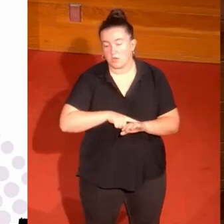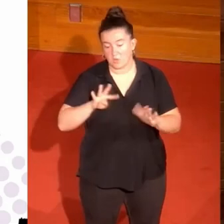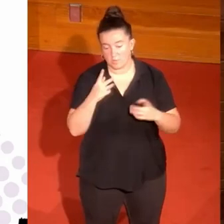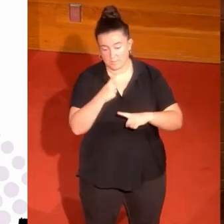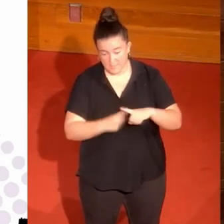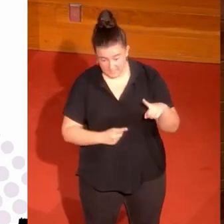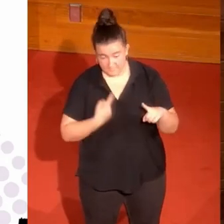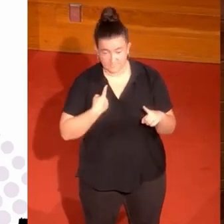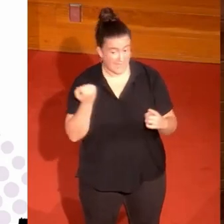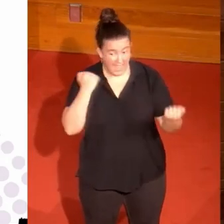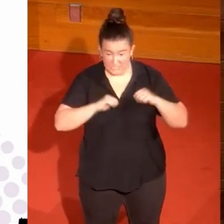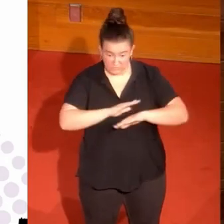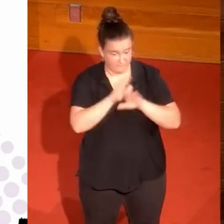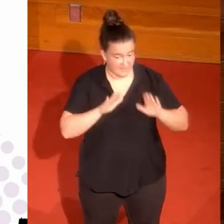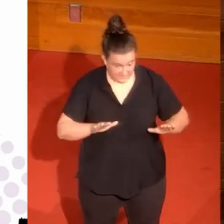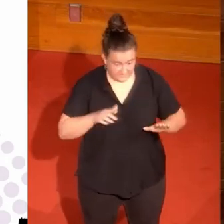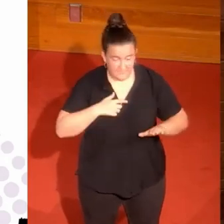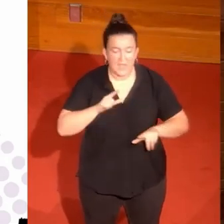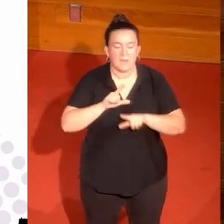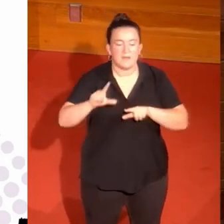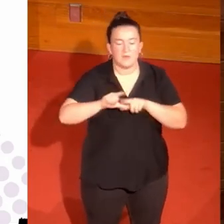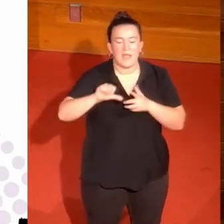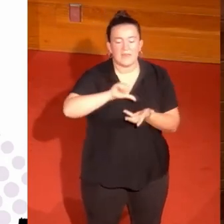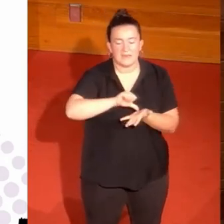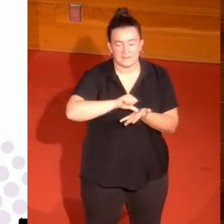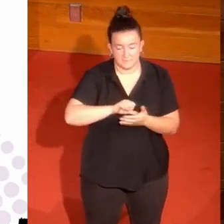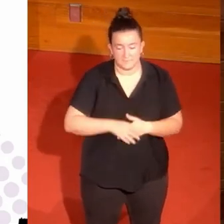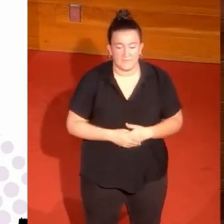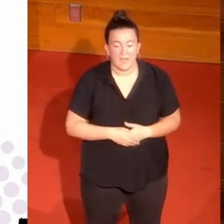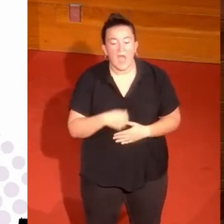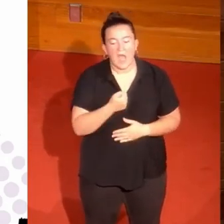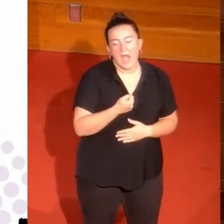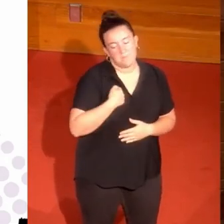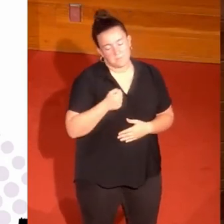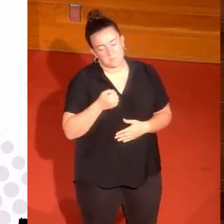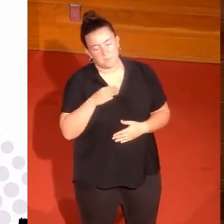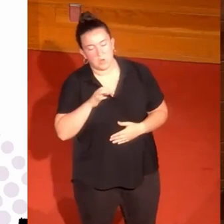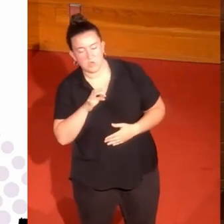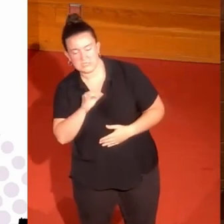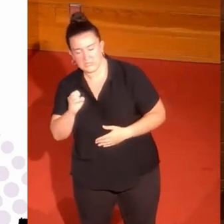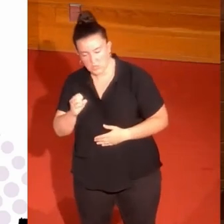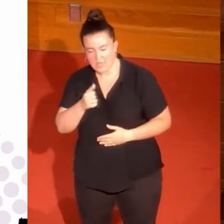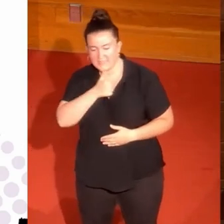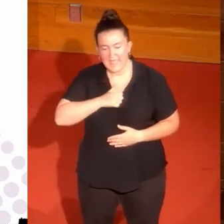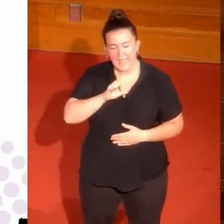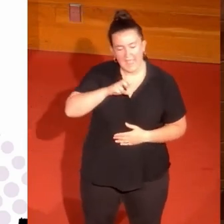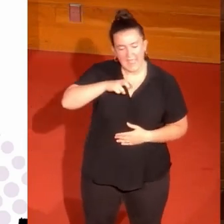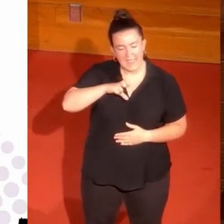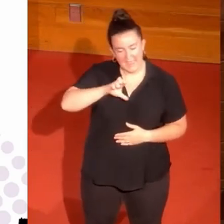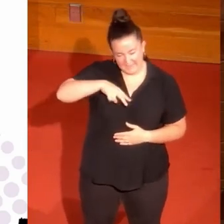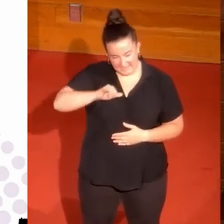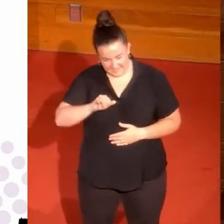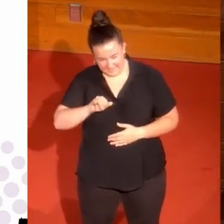el acto final que es la proyección de la película iraní a propósito de Eli en los cines Florida también contará con con la presencia